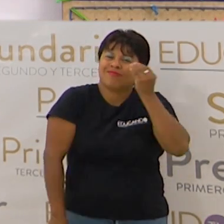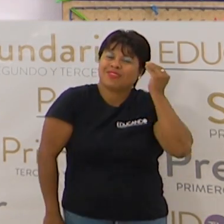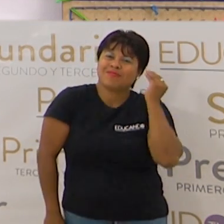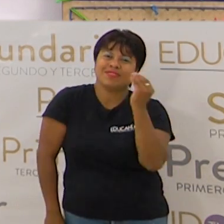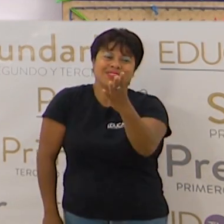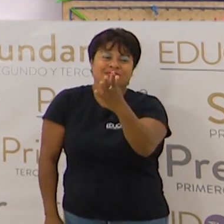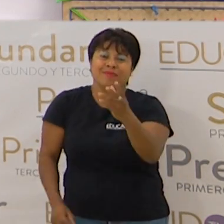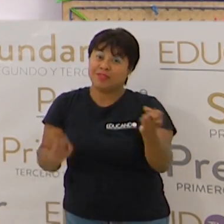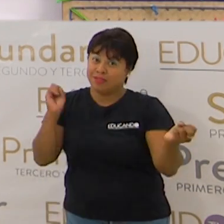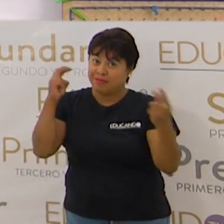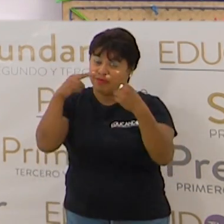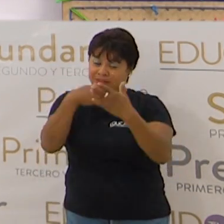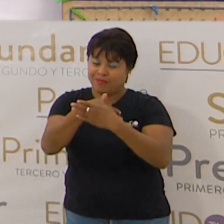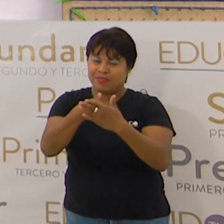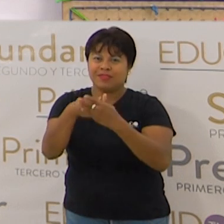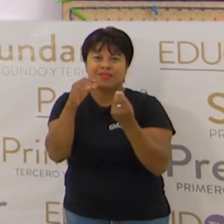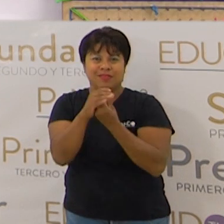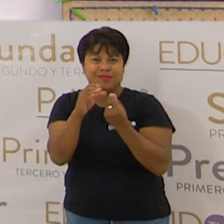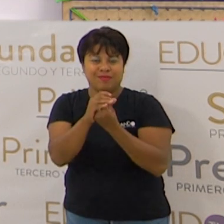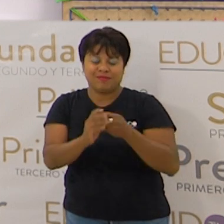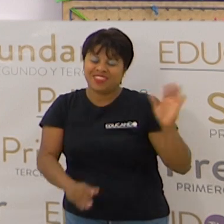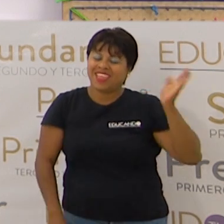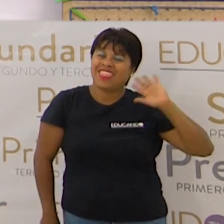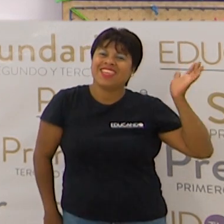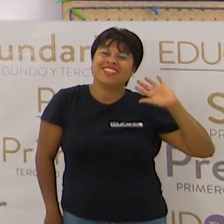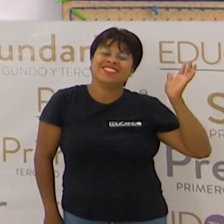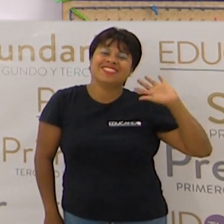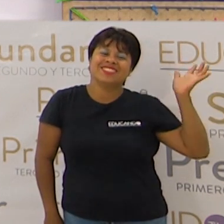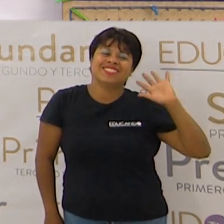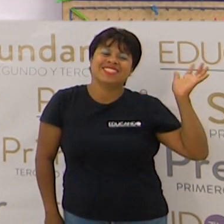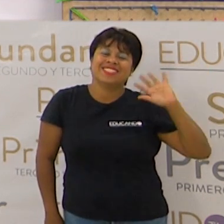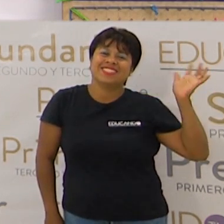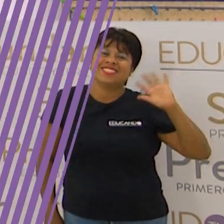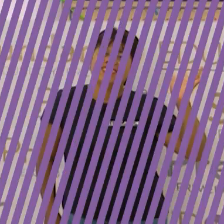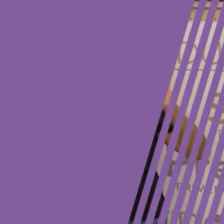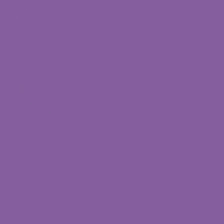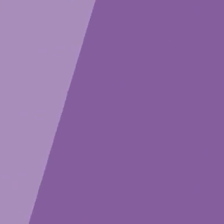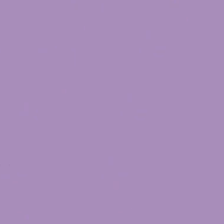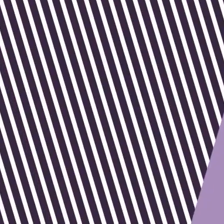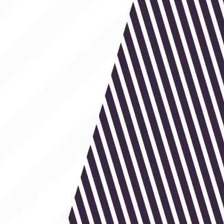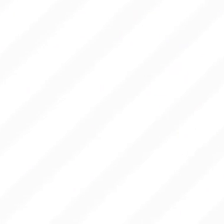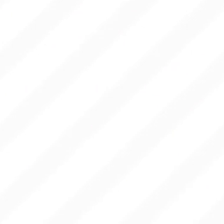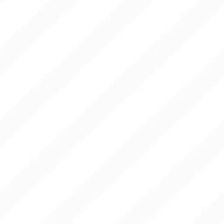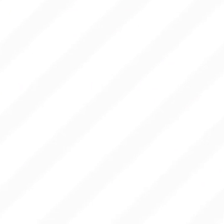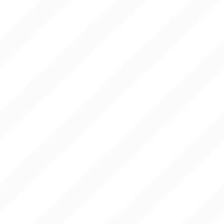un grandísimo beso y nos vemos en la próxima sesión. Adiós.